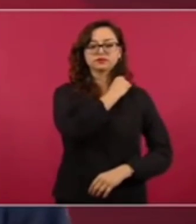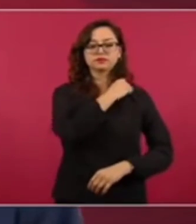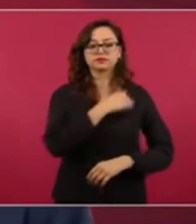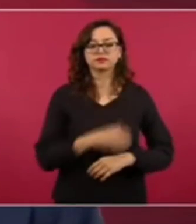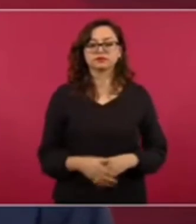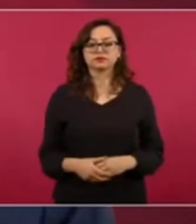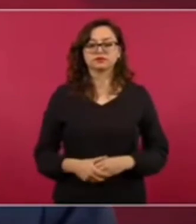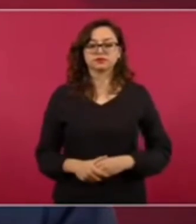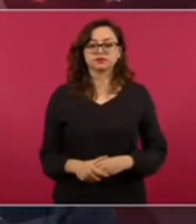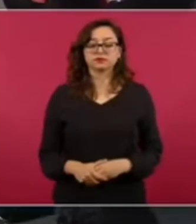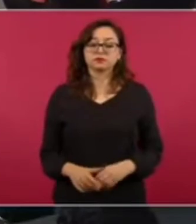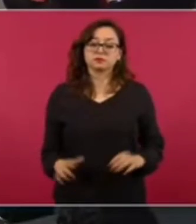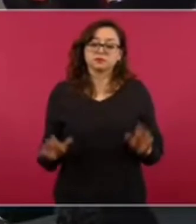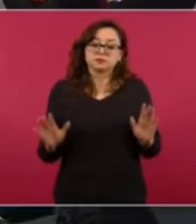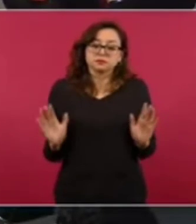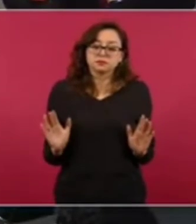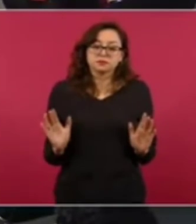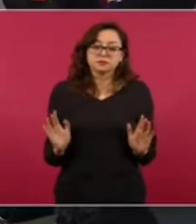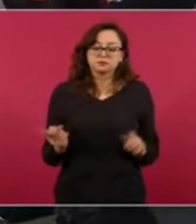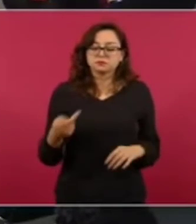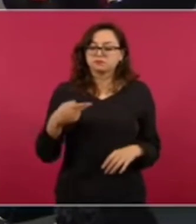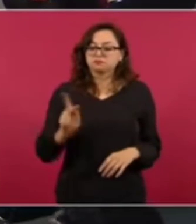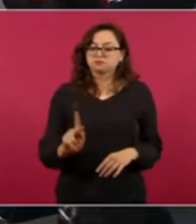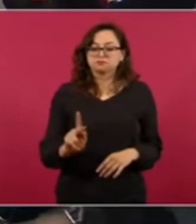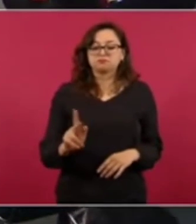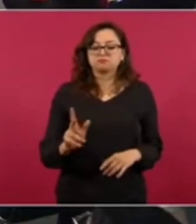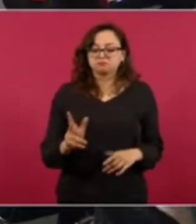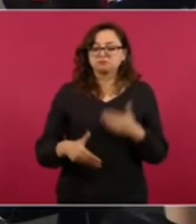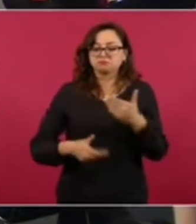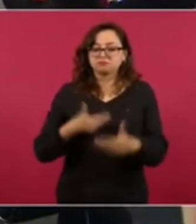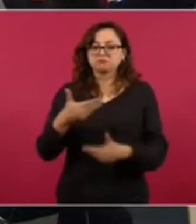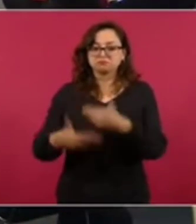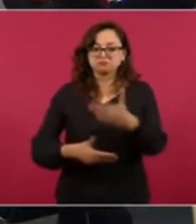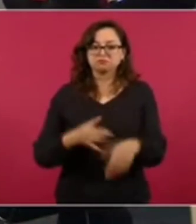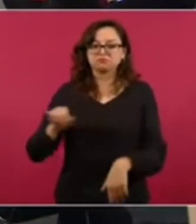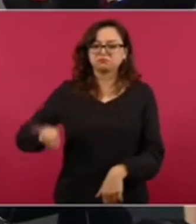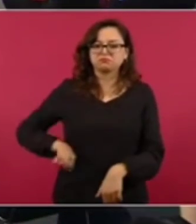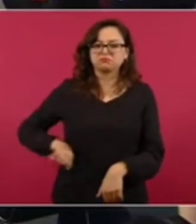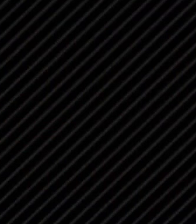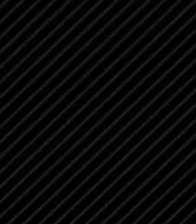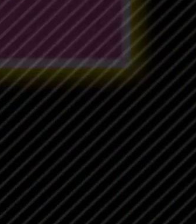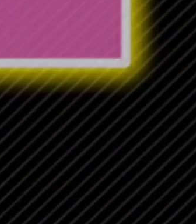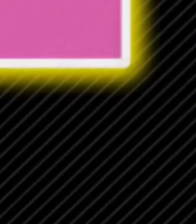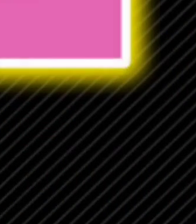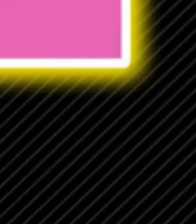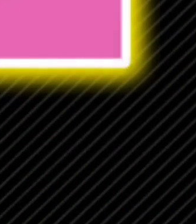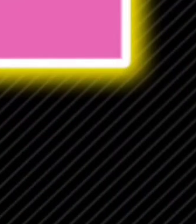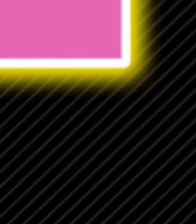De modo que no nos vamos a aburrir. Vámonos a desayunar ya, ¿no?